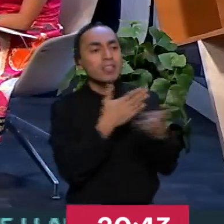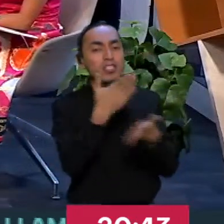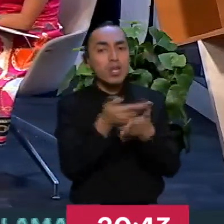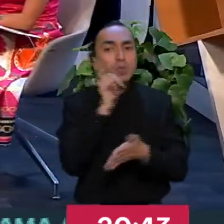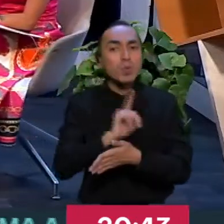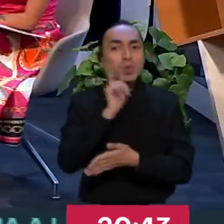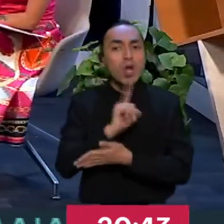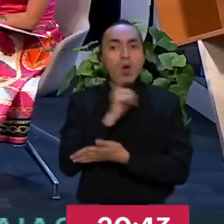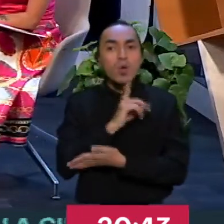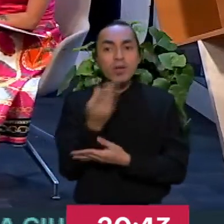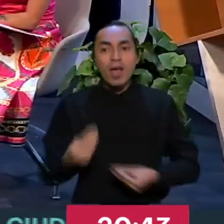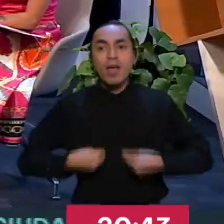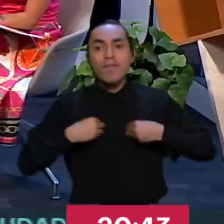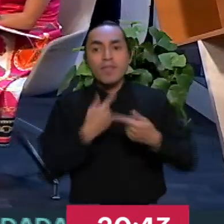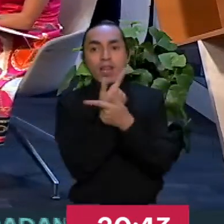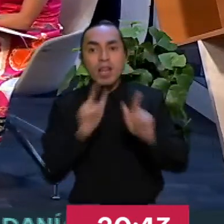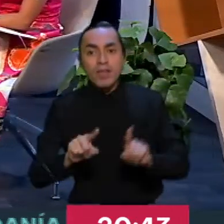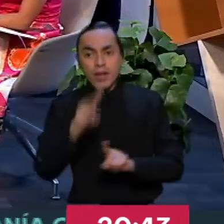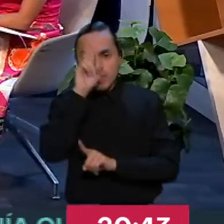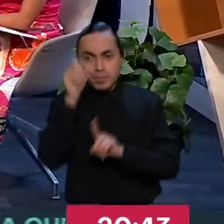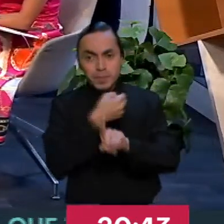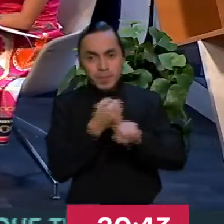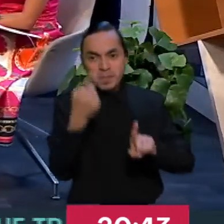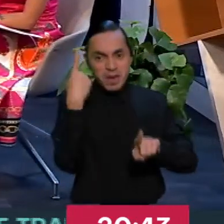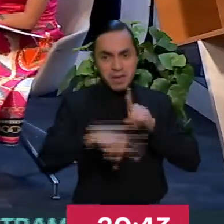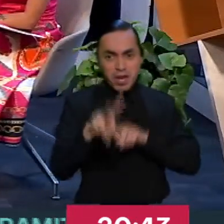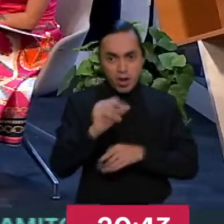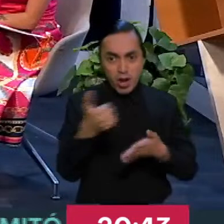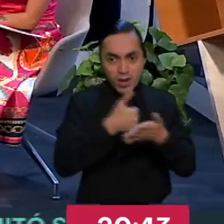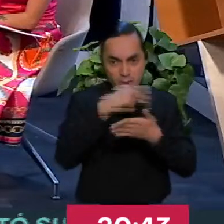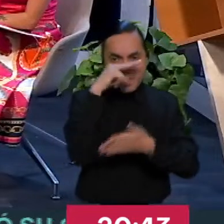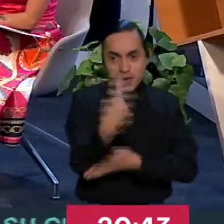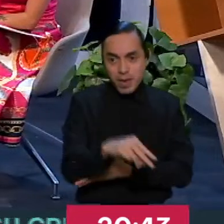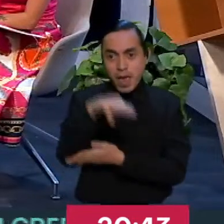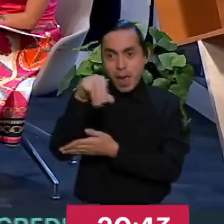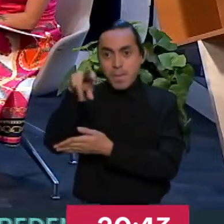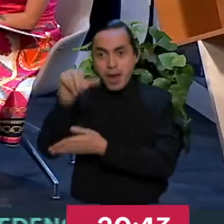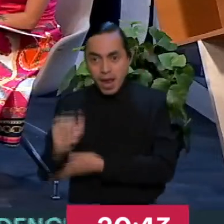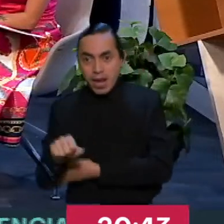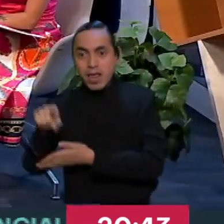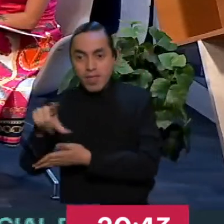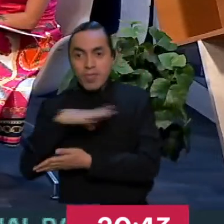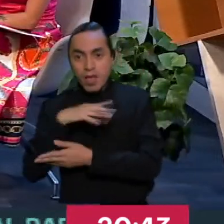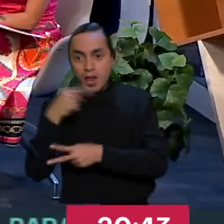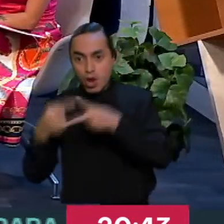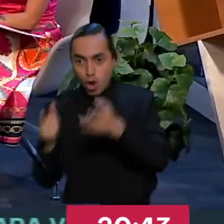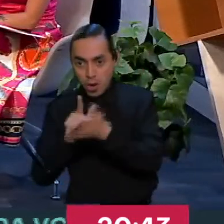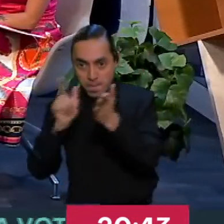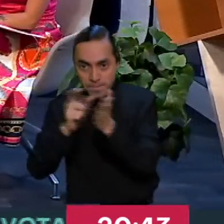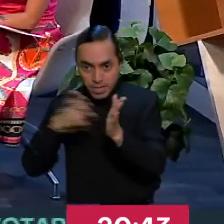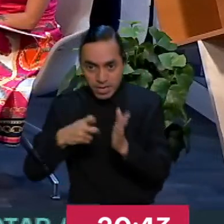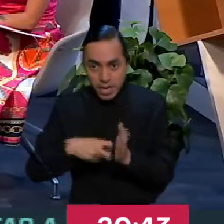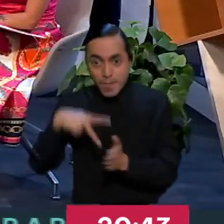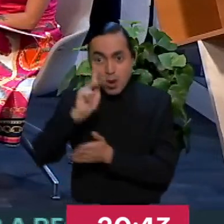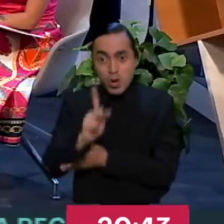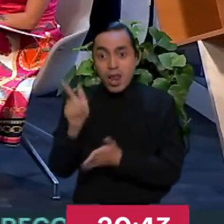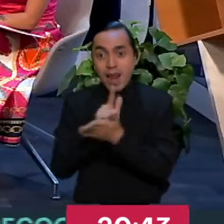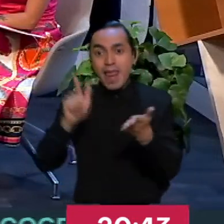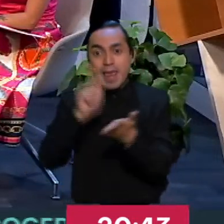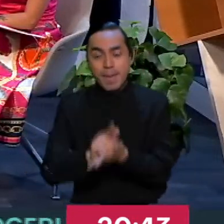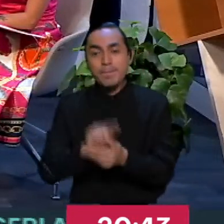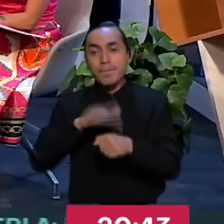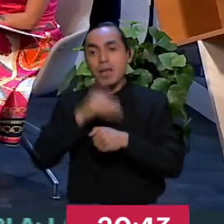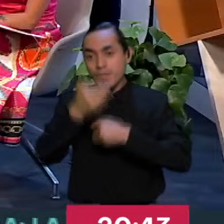a una vida libre de violencia de la Ciudad de México. Tanto la ley Malena como la ley Ácido son reformas de esa ley, pero es la ley más avanzada